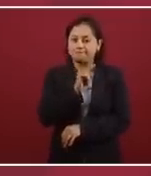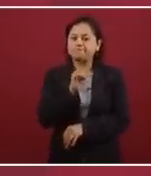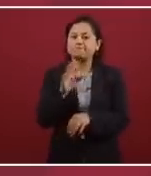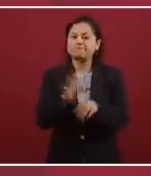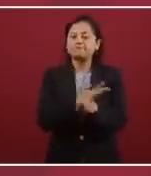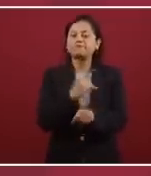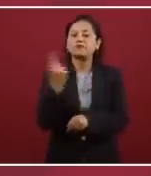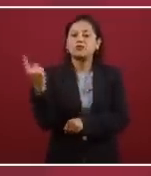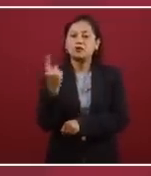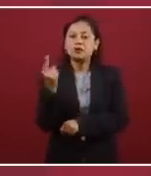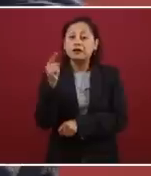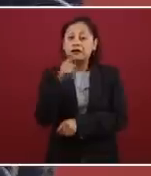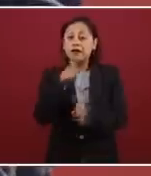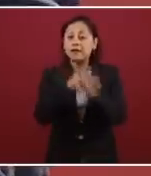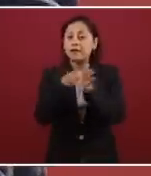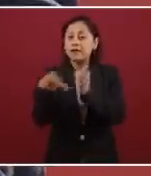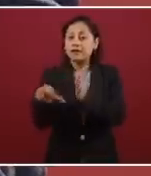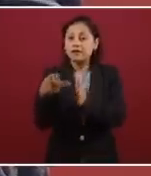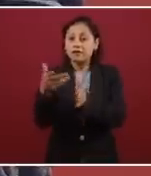que publicaba